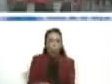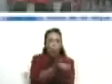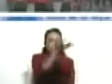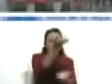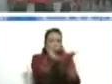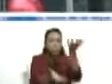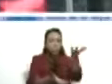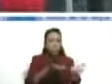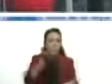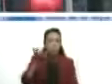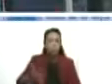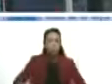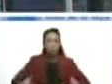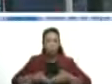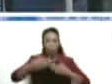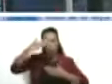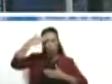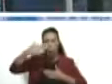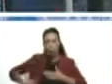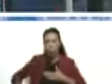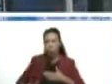viento marinés.